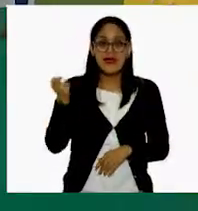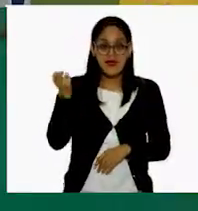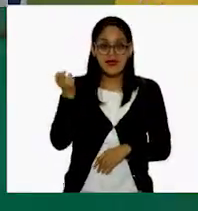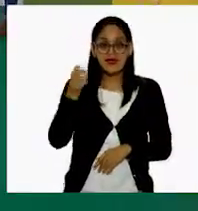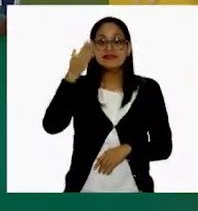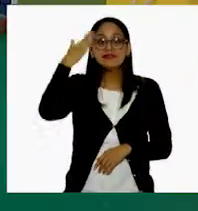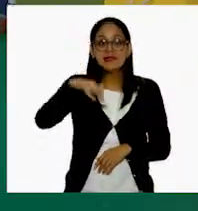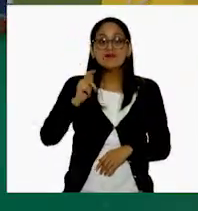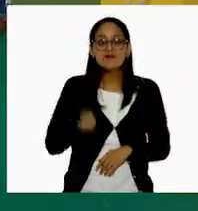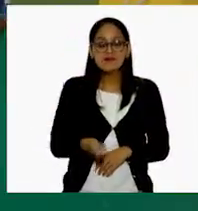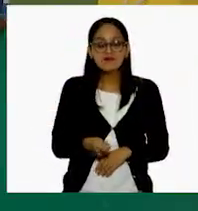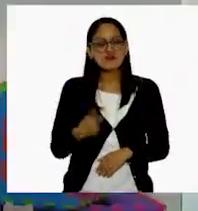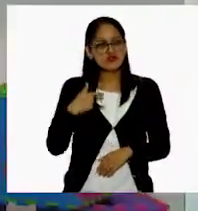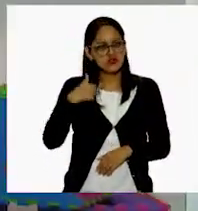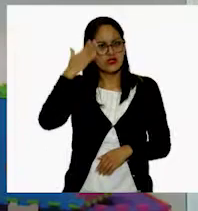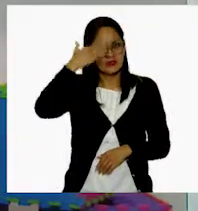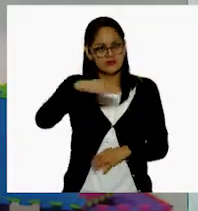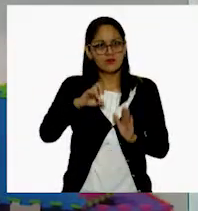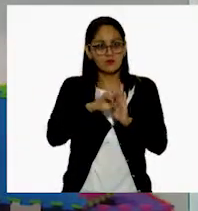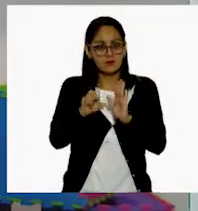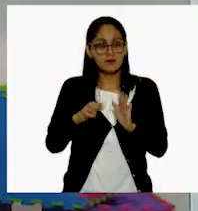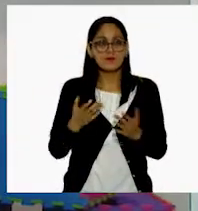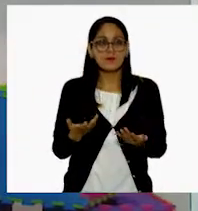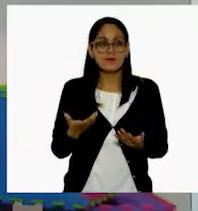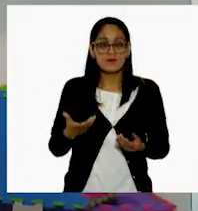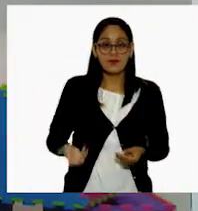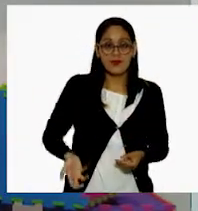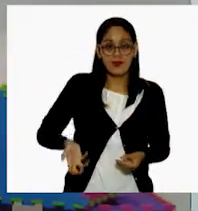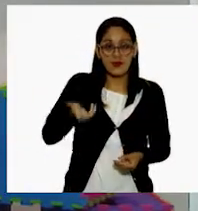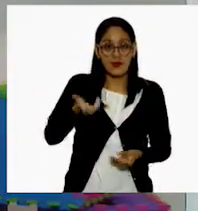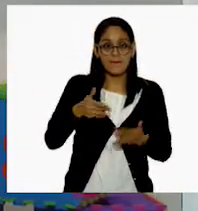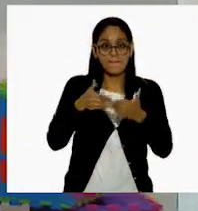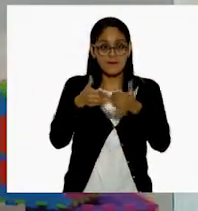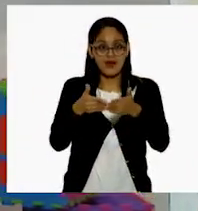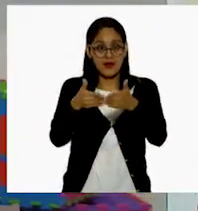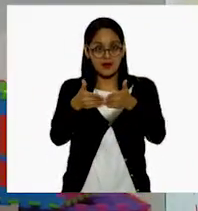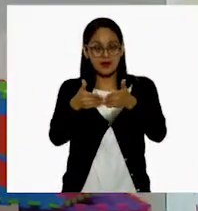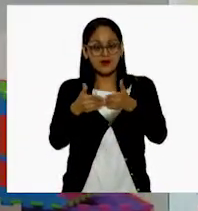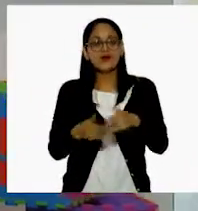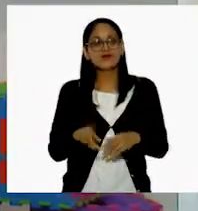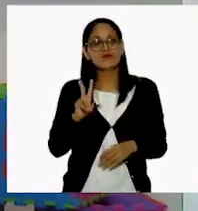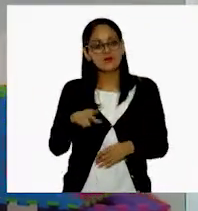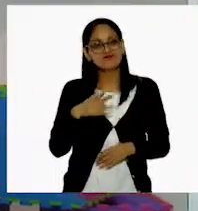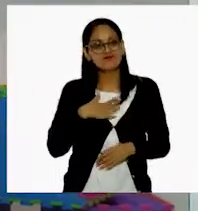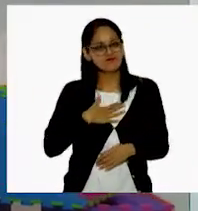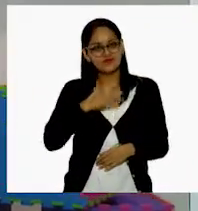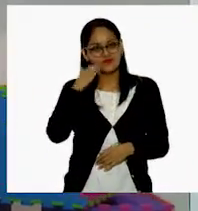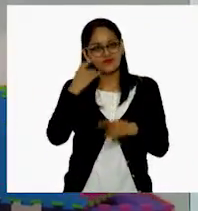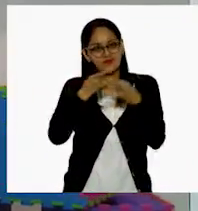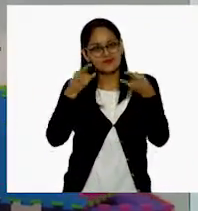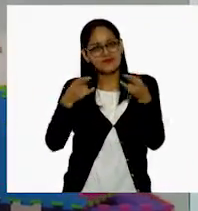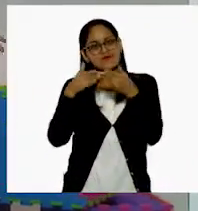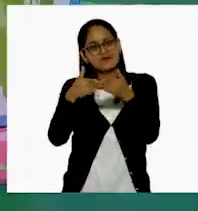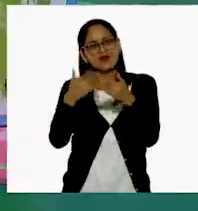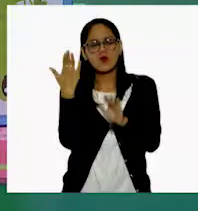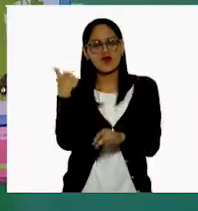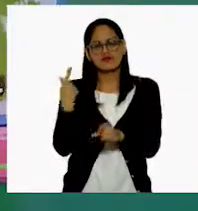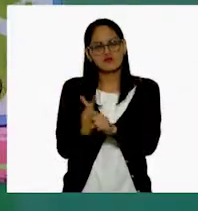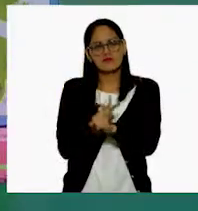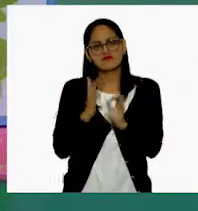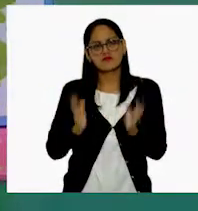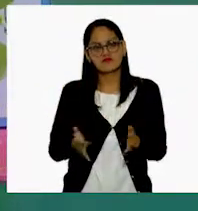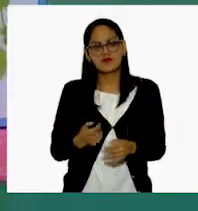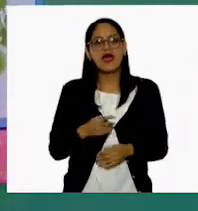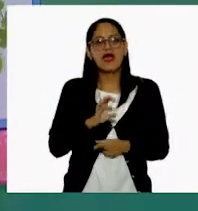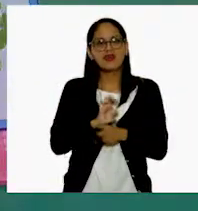qué? Yo sé, pero es que cayó el barco, como vieron, y la verdad es que yo no quise hacer una historia con el barco porque ya la habíamos hecho,